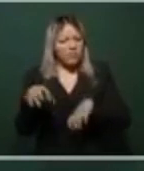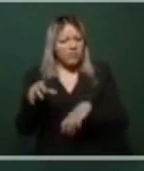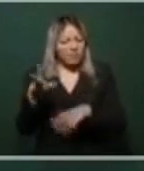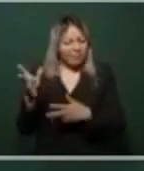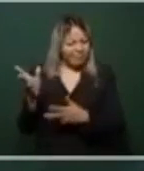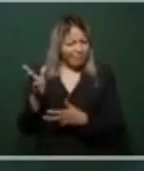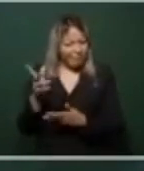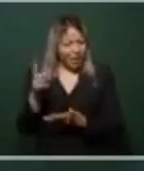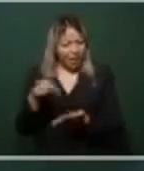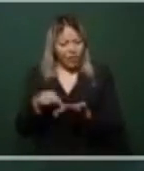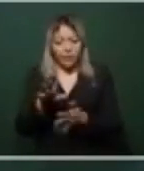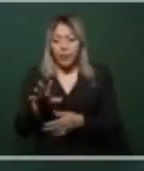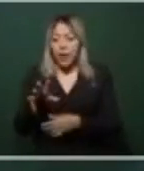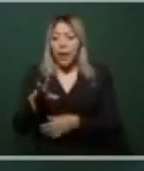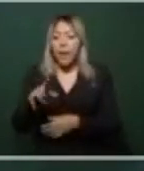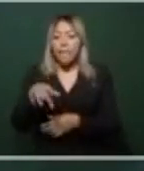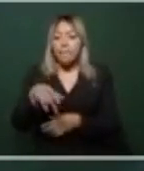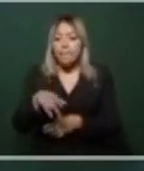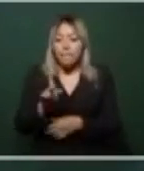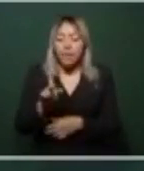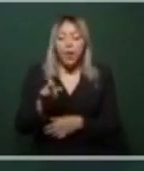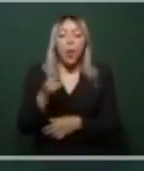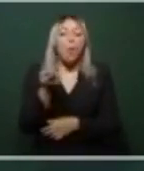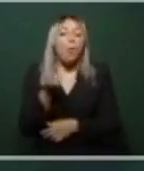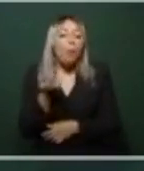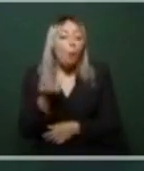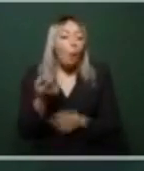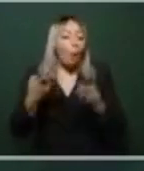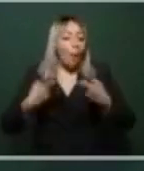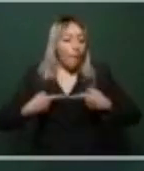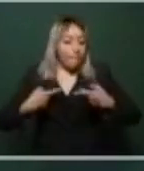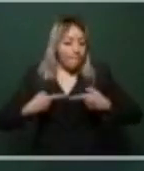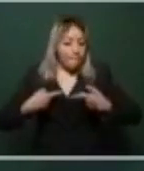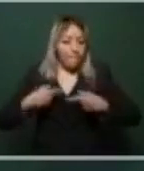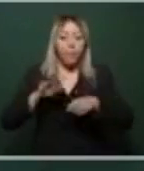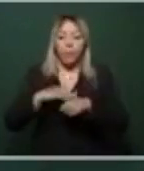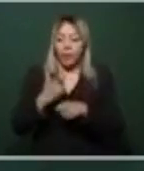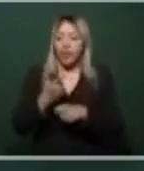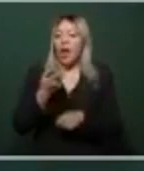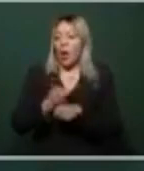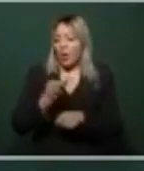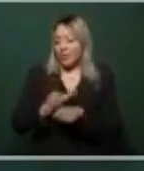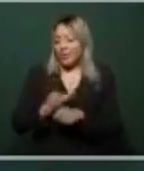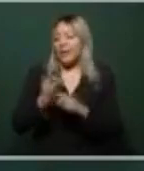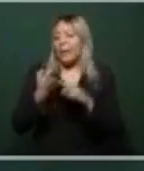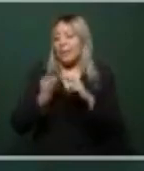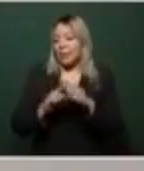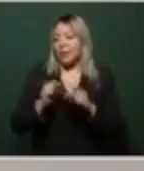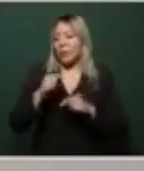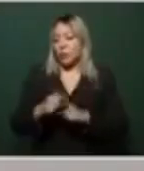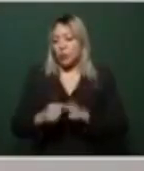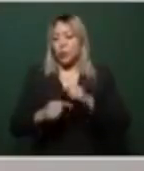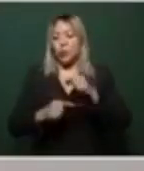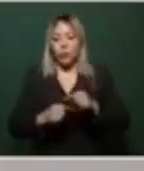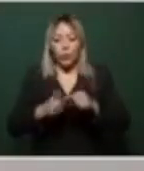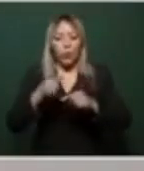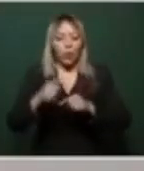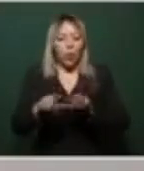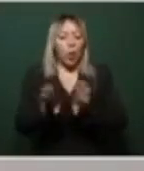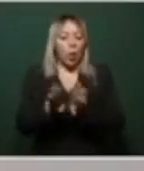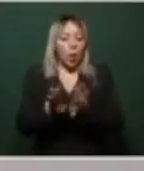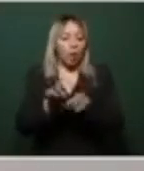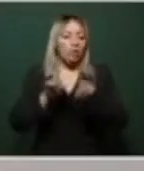sitios, pero con pocos elementos, porque estamos en ese proceso de